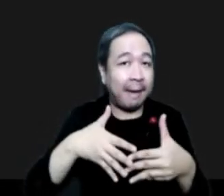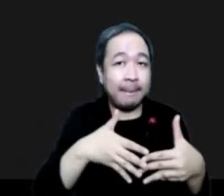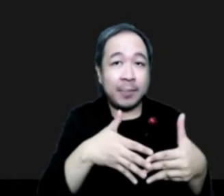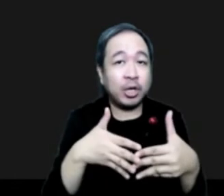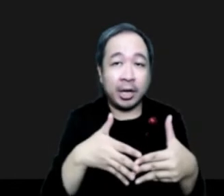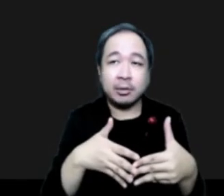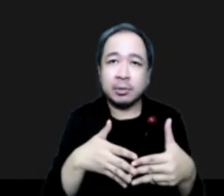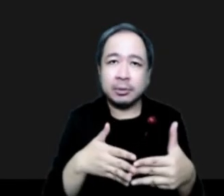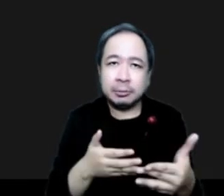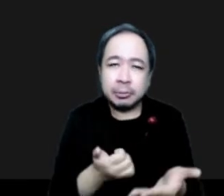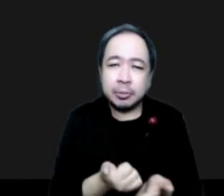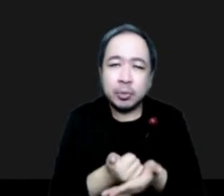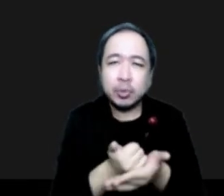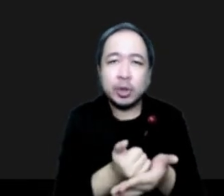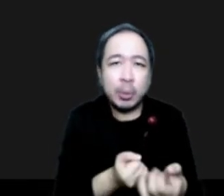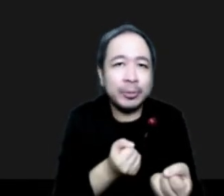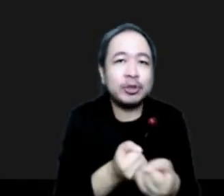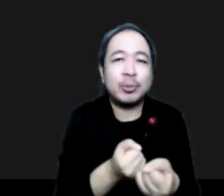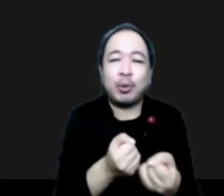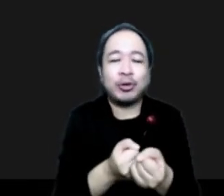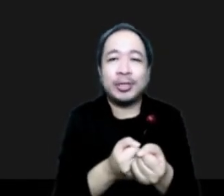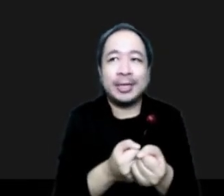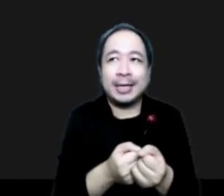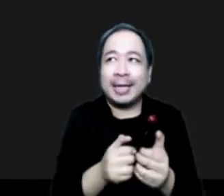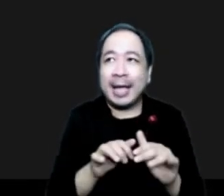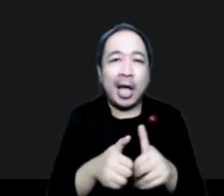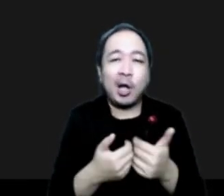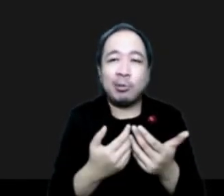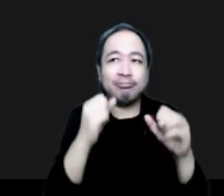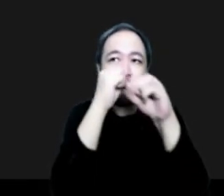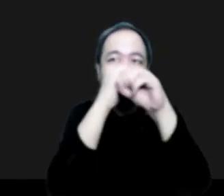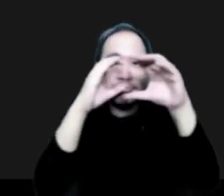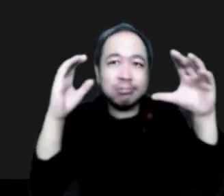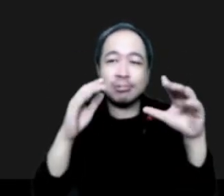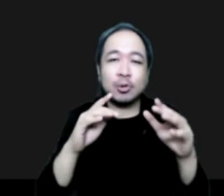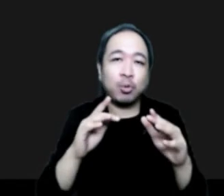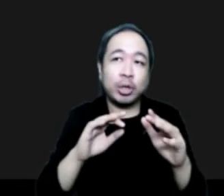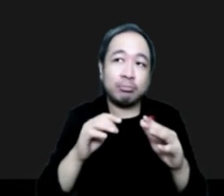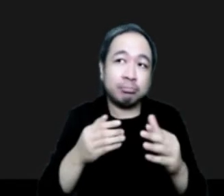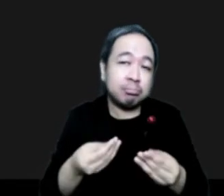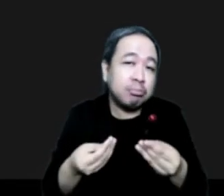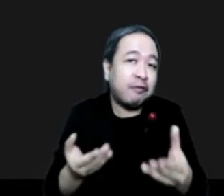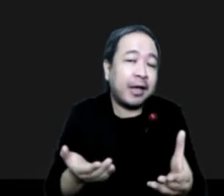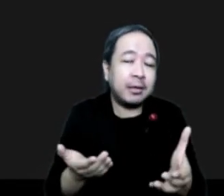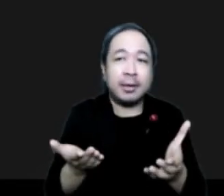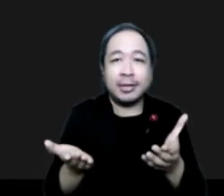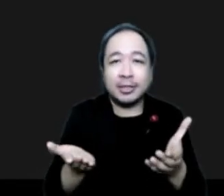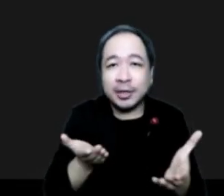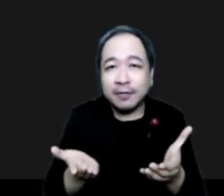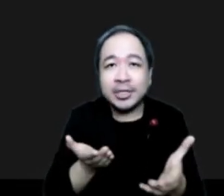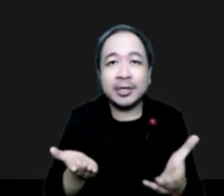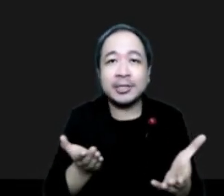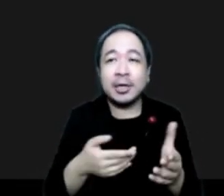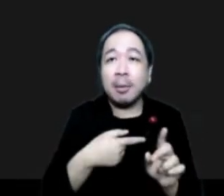cuanto a la prestación de servicios y al seguimiento de las tormentas eléctricas en la región centroamericana. Era todo lo que tenía para